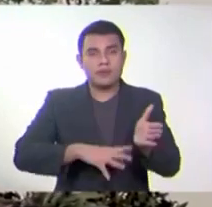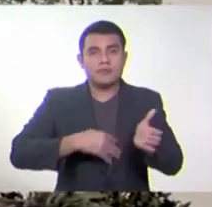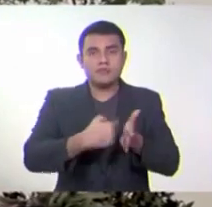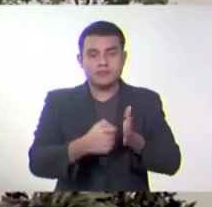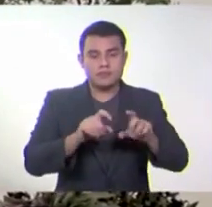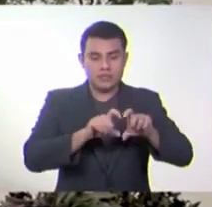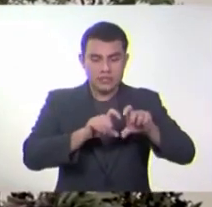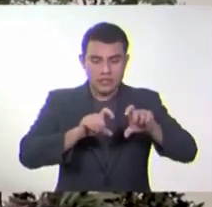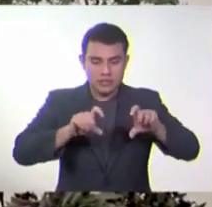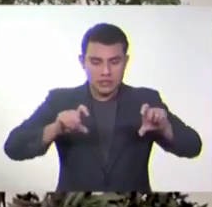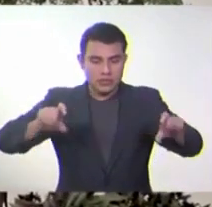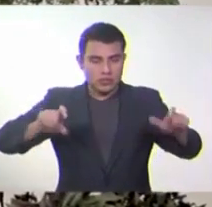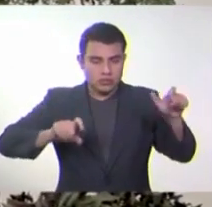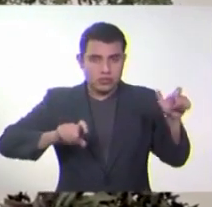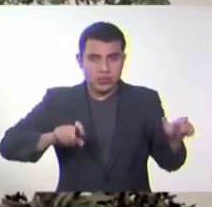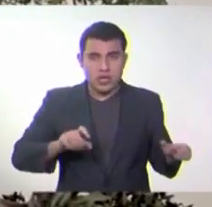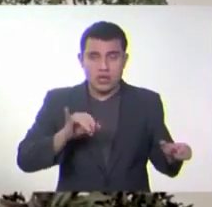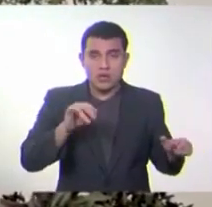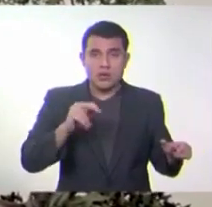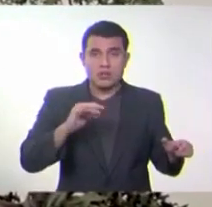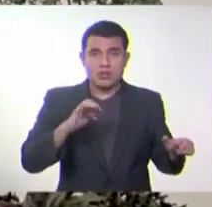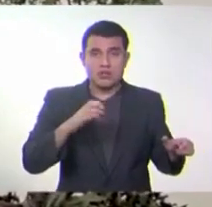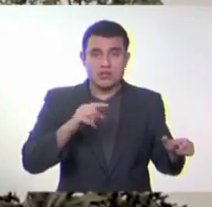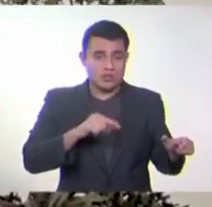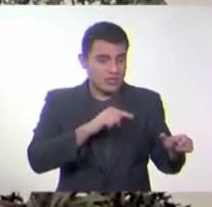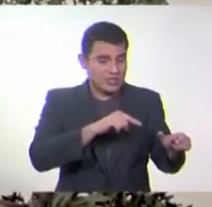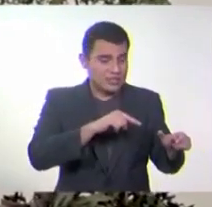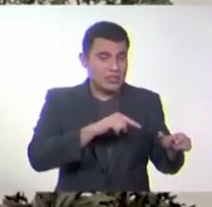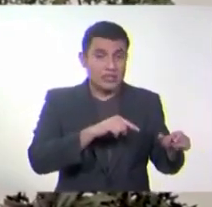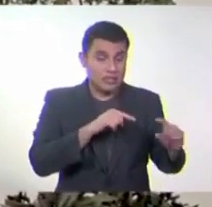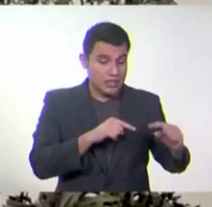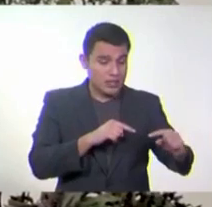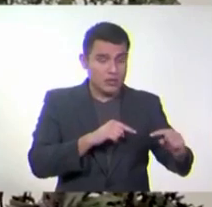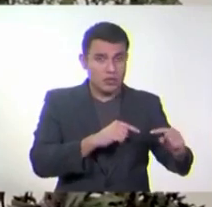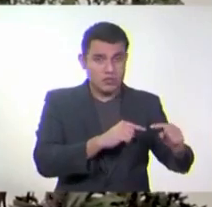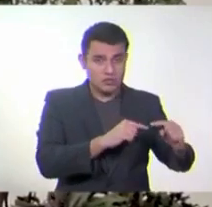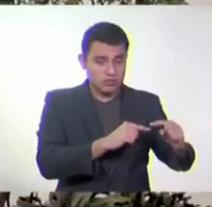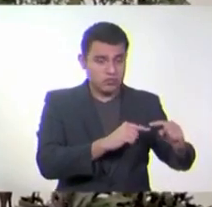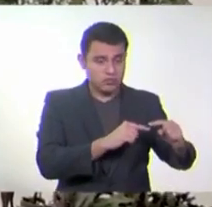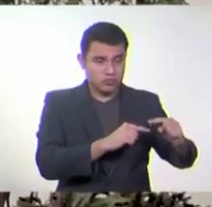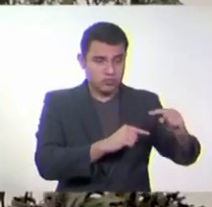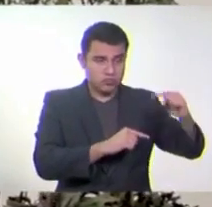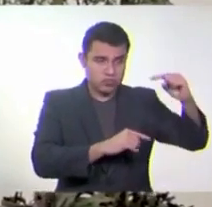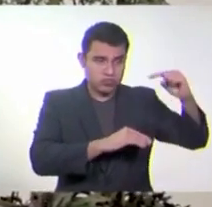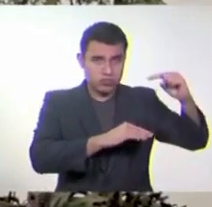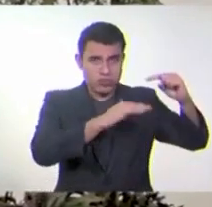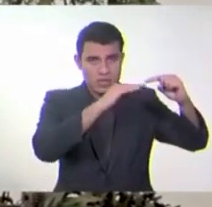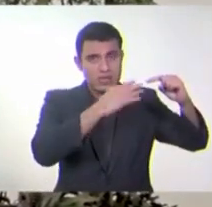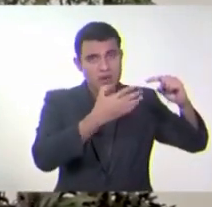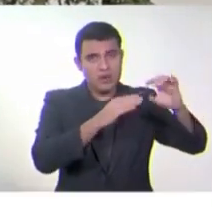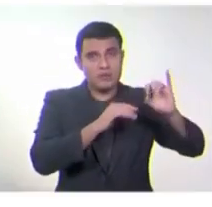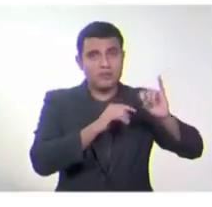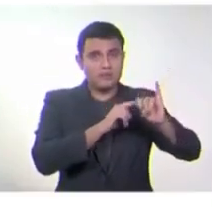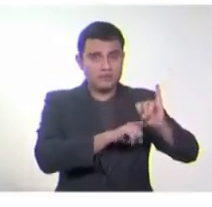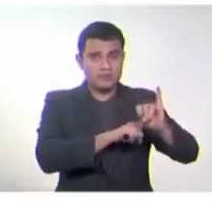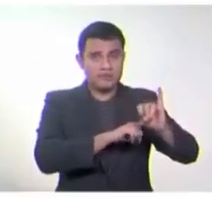ionización aumenta en un grupo de abajo hacia arriba y en un periodo de izquierda a derecha.